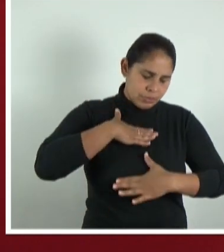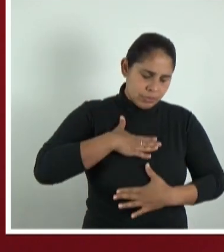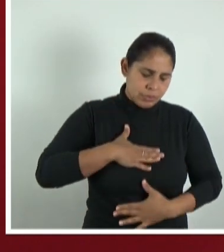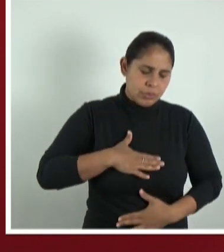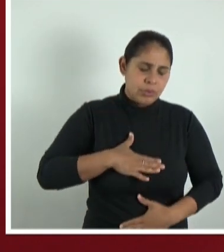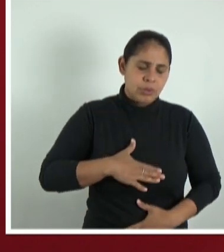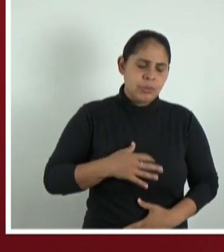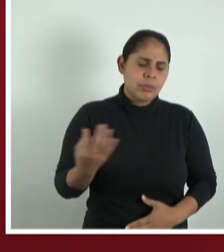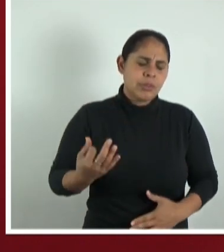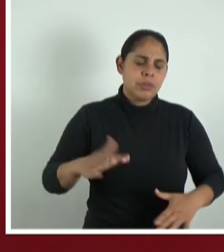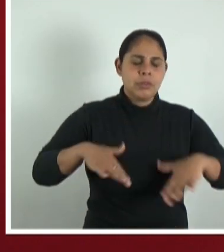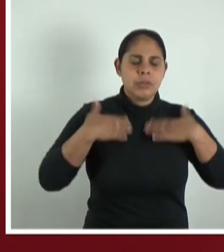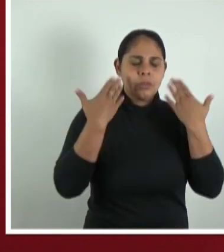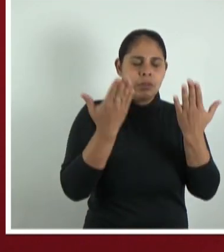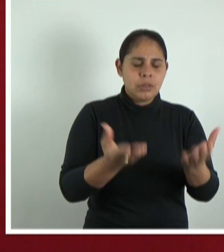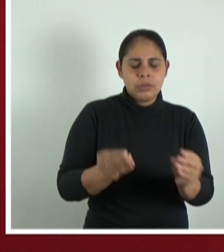tu gracia,